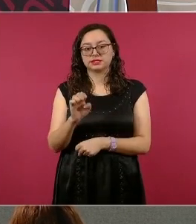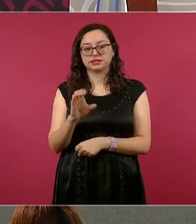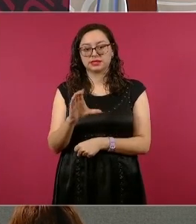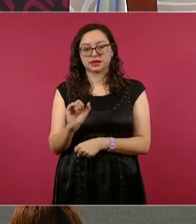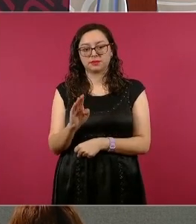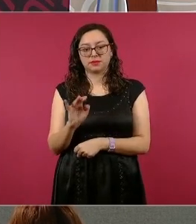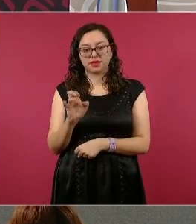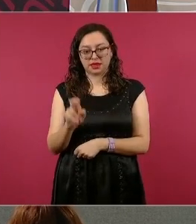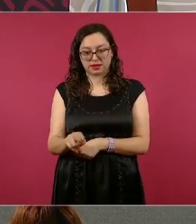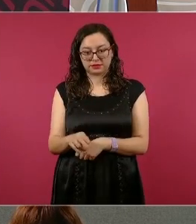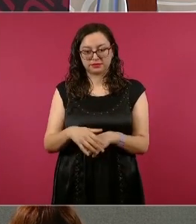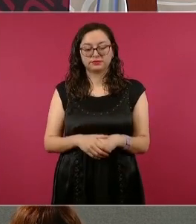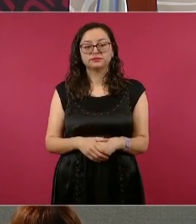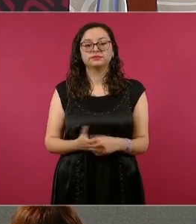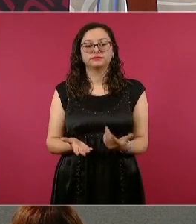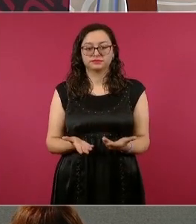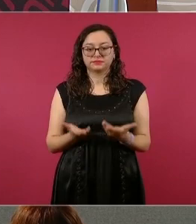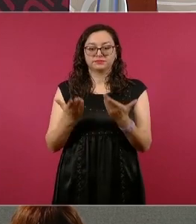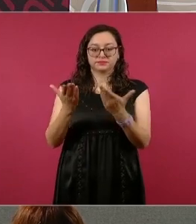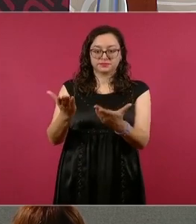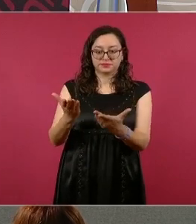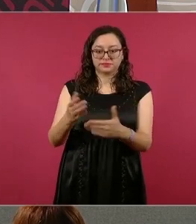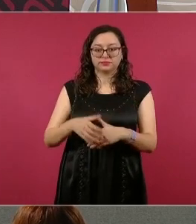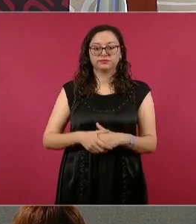favor, Martí.